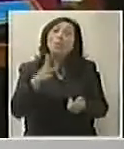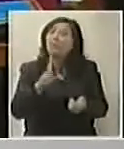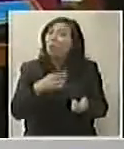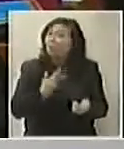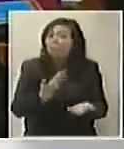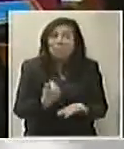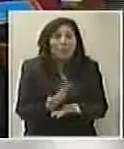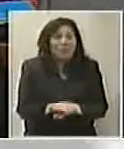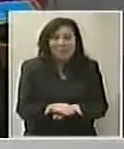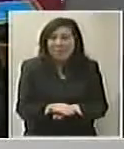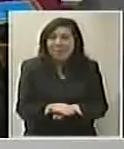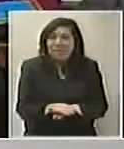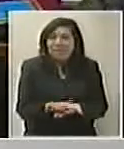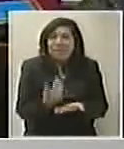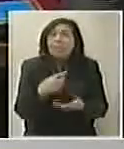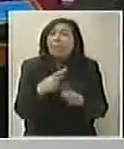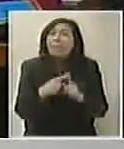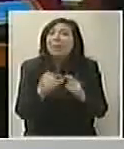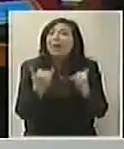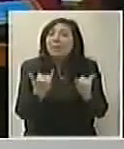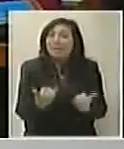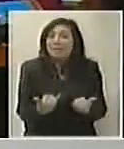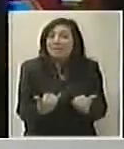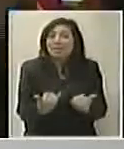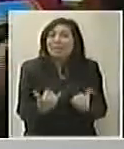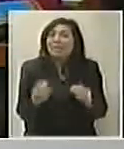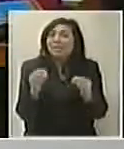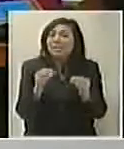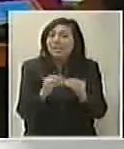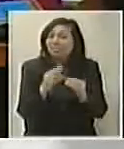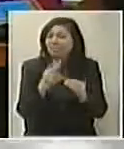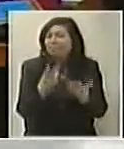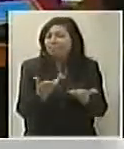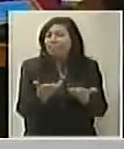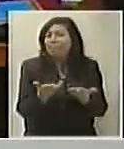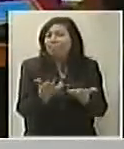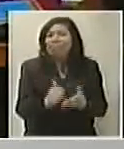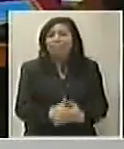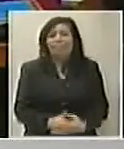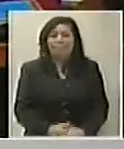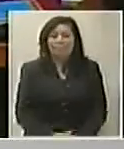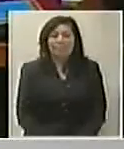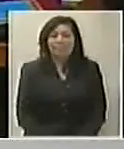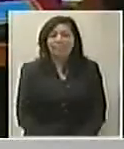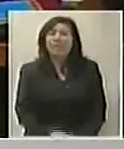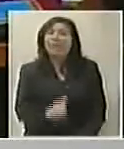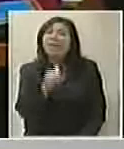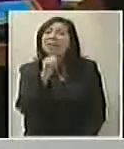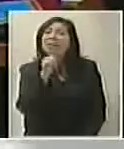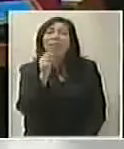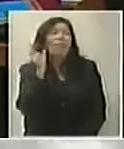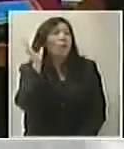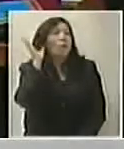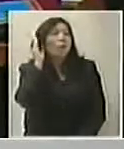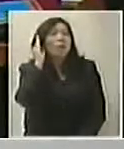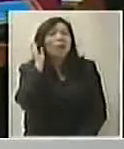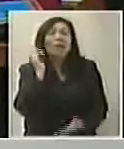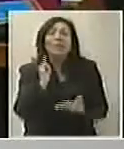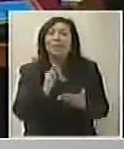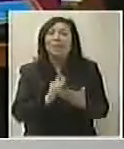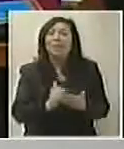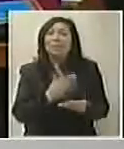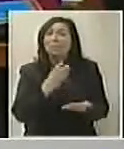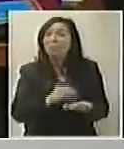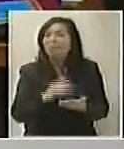pueden participar, pero acá hacemos ojos ciegos y carencia de oídos ante